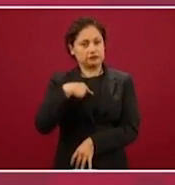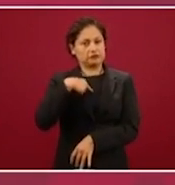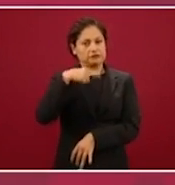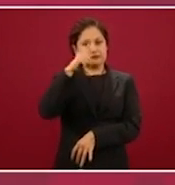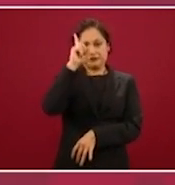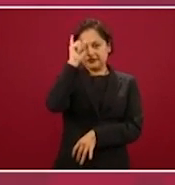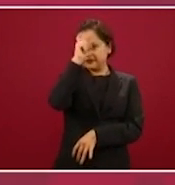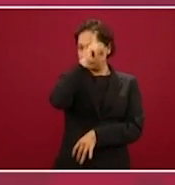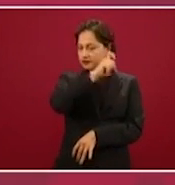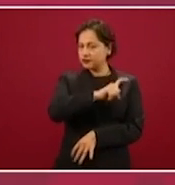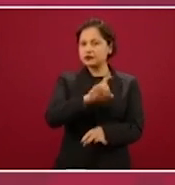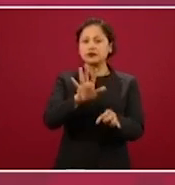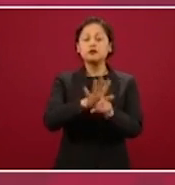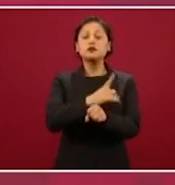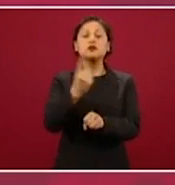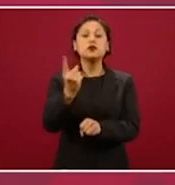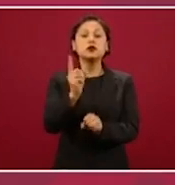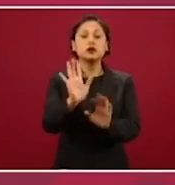no podemos